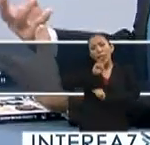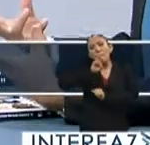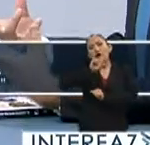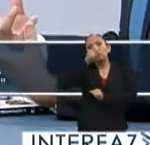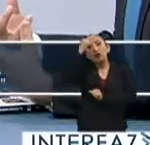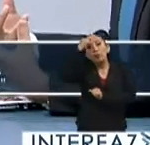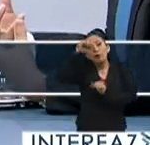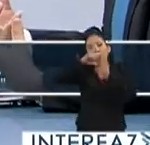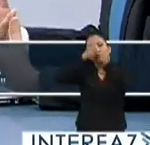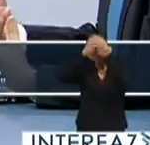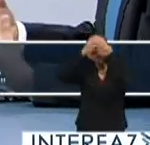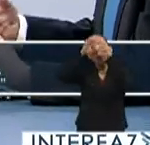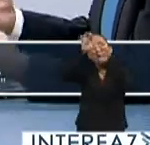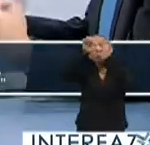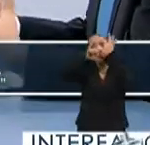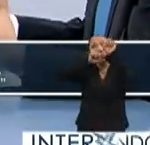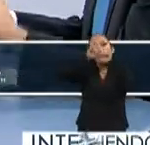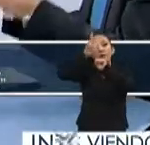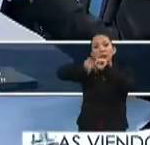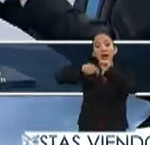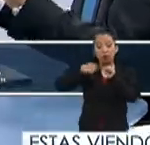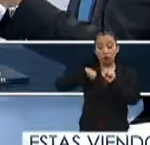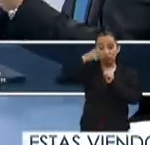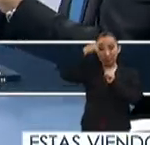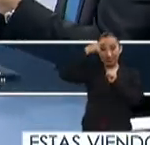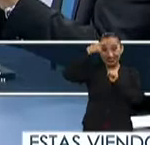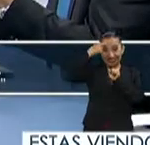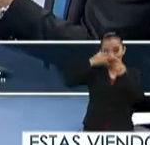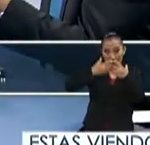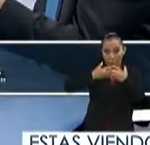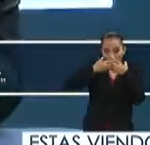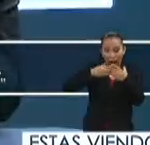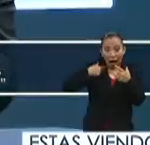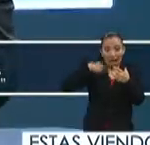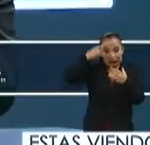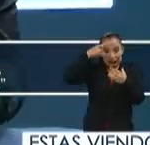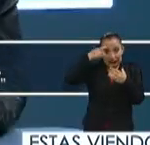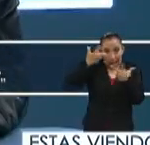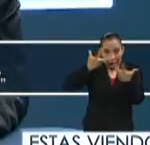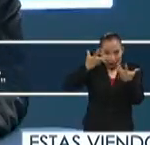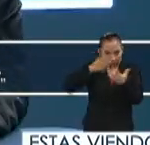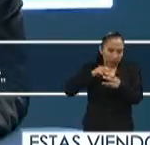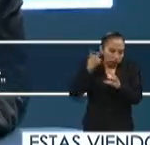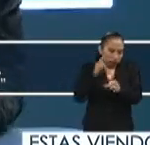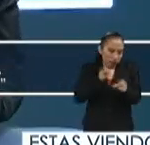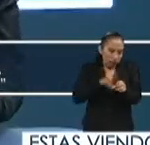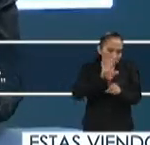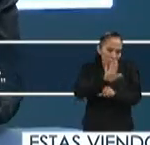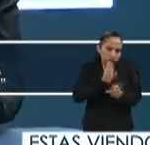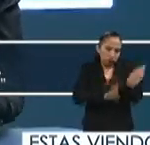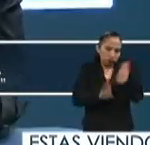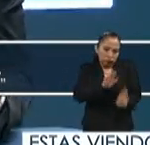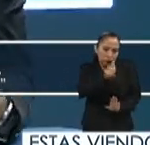nuestro cerebro capta la realidad. Nosotros tendemos, de alguna forma, nuestro cerebro, por cuestiones biológicas,